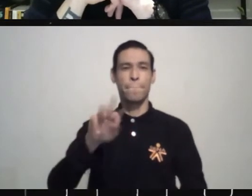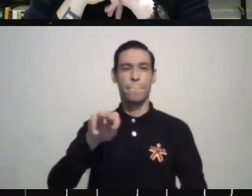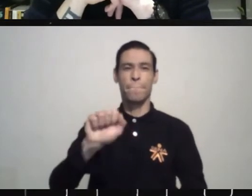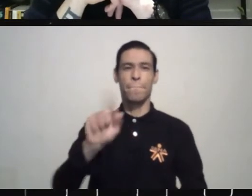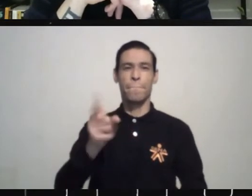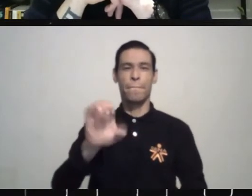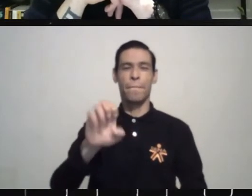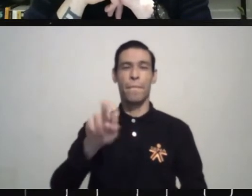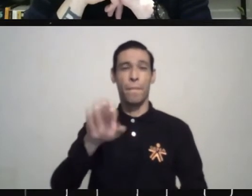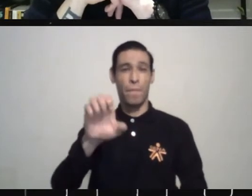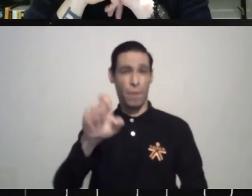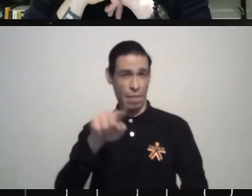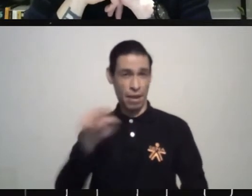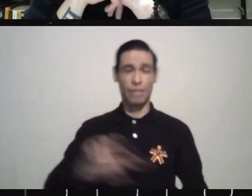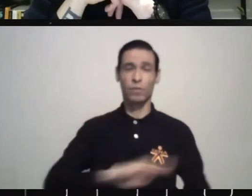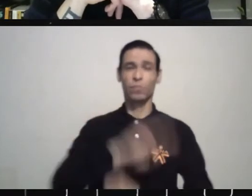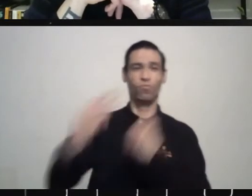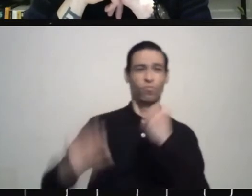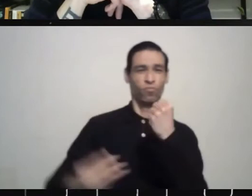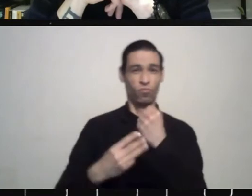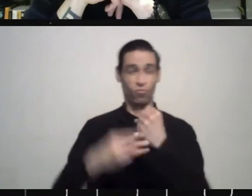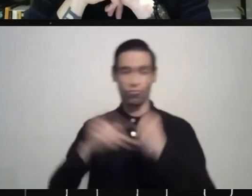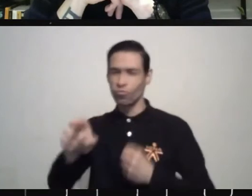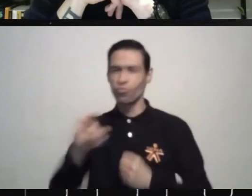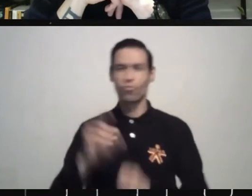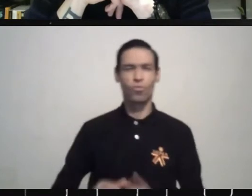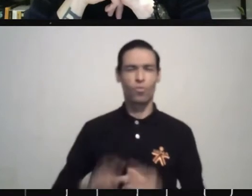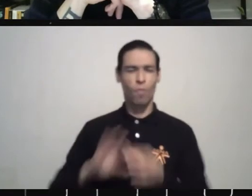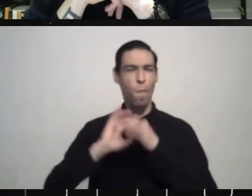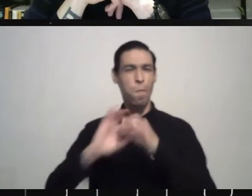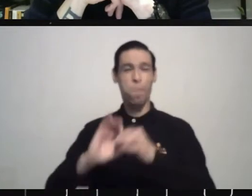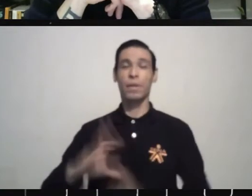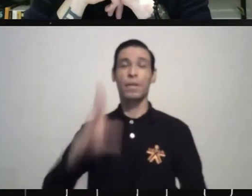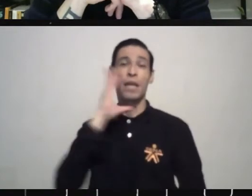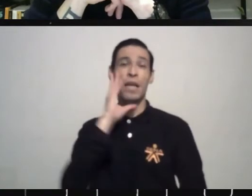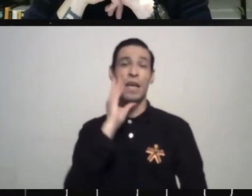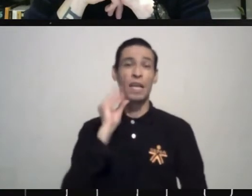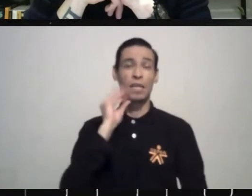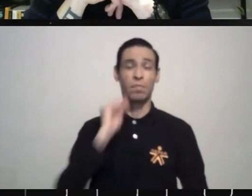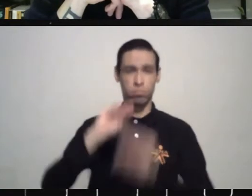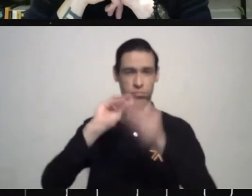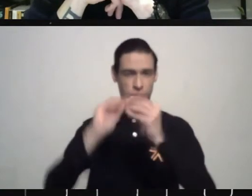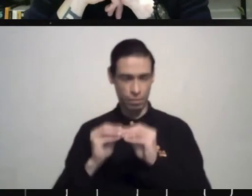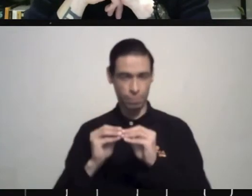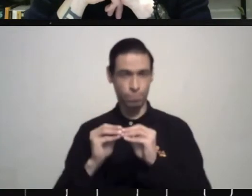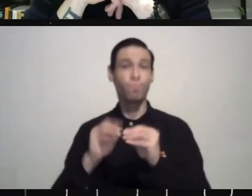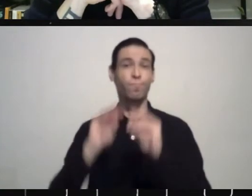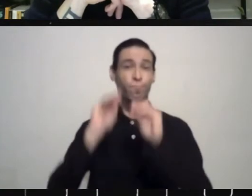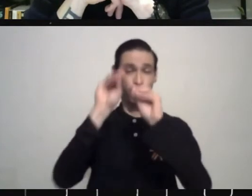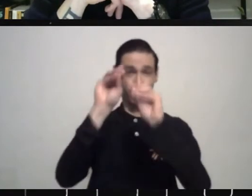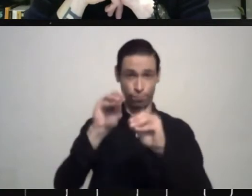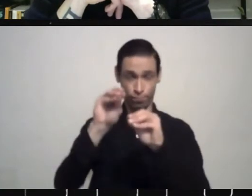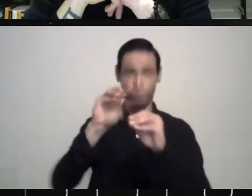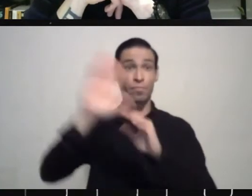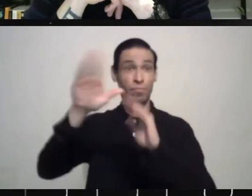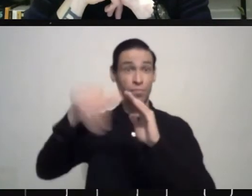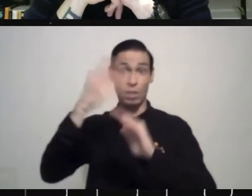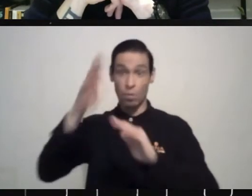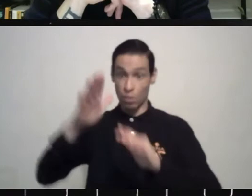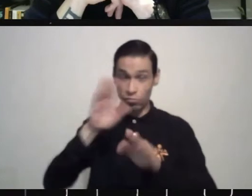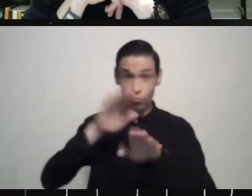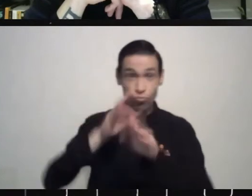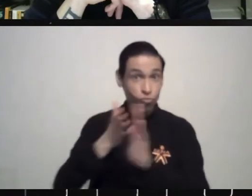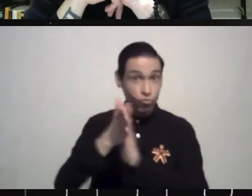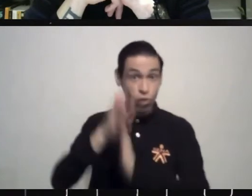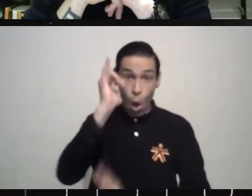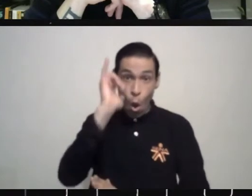por esta alianza de experiencias que forman, y de nuevo invitarlos a un nuevo espacio para seguir aprendiendo de las personas